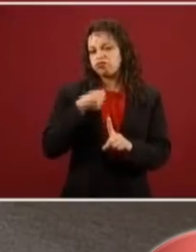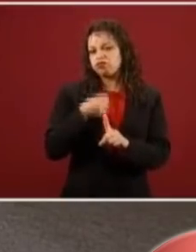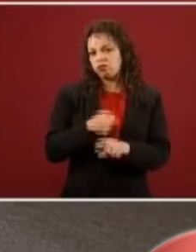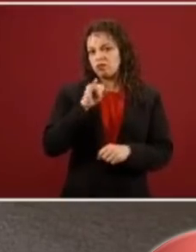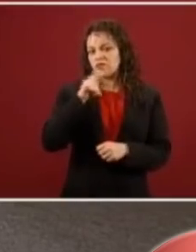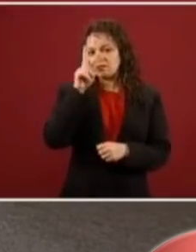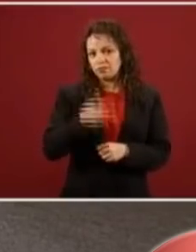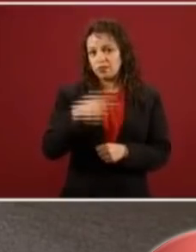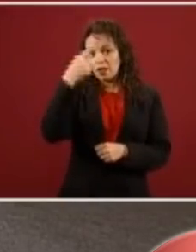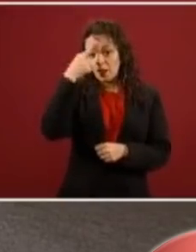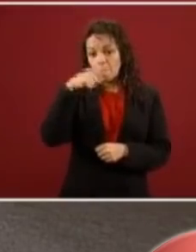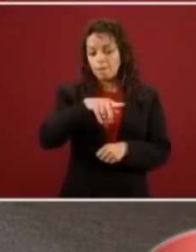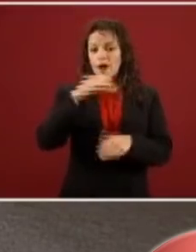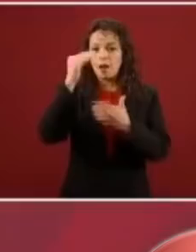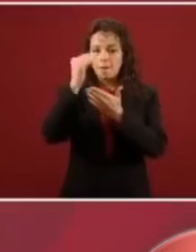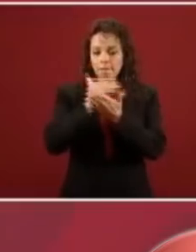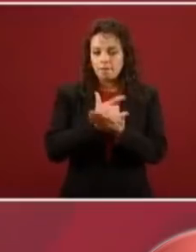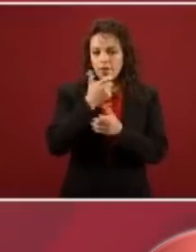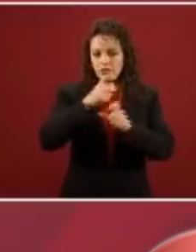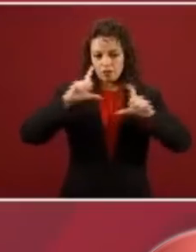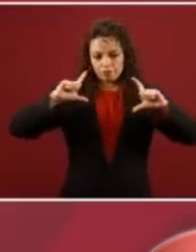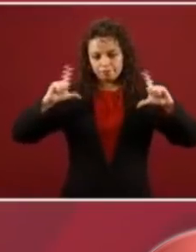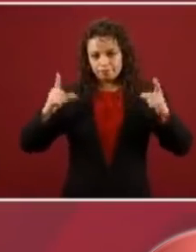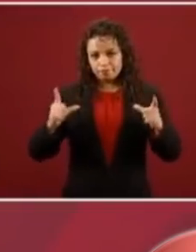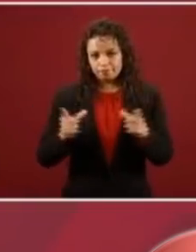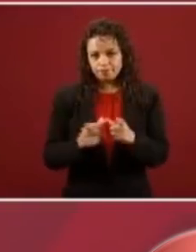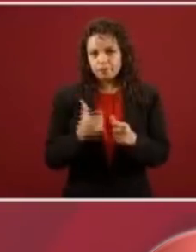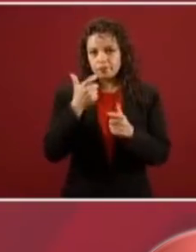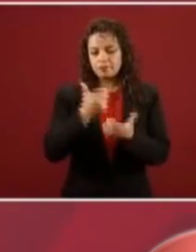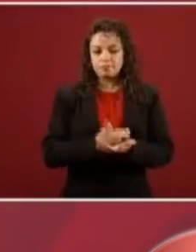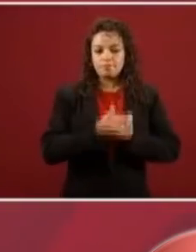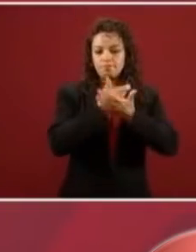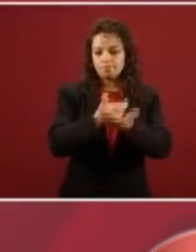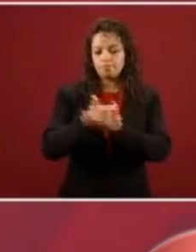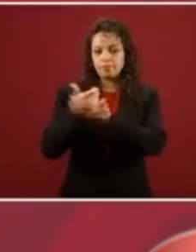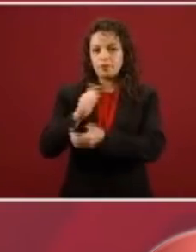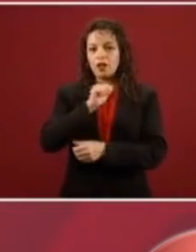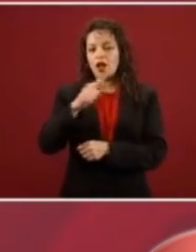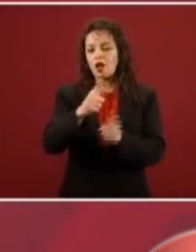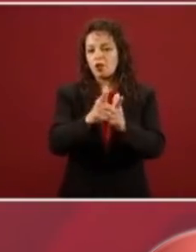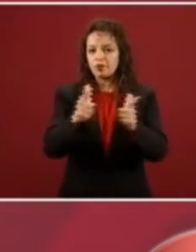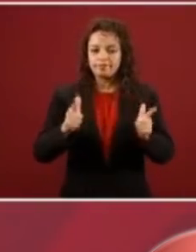el monto del dinero que se entrega a los partidos.